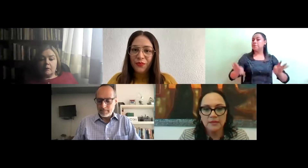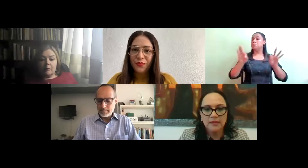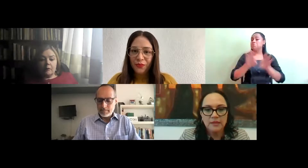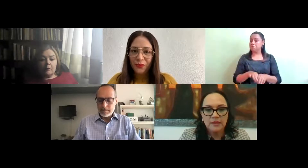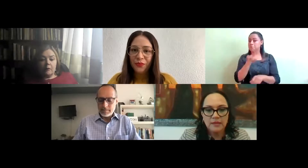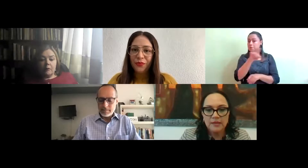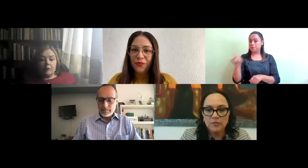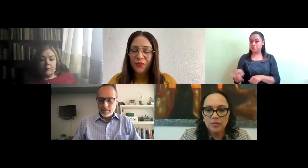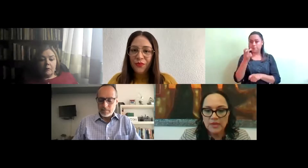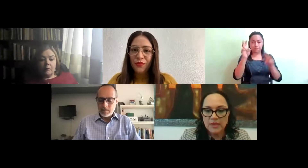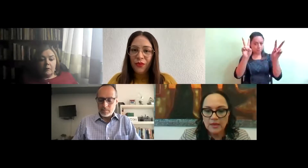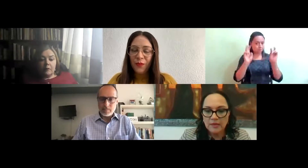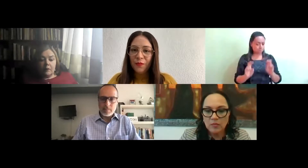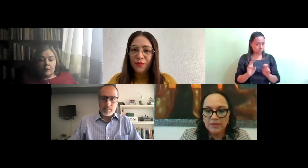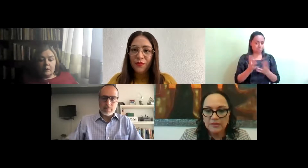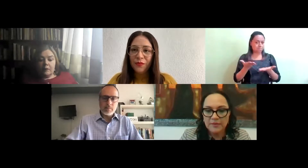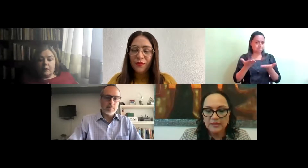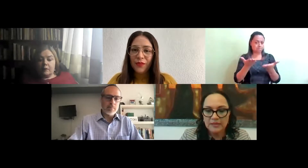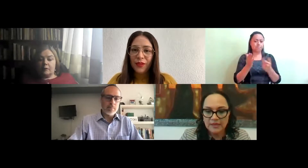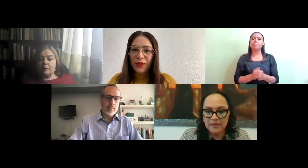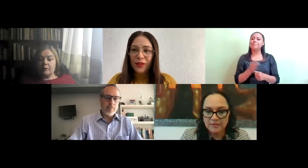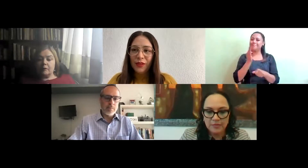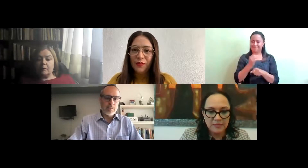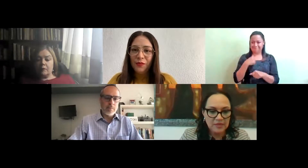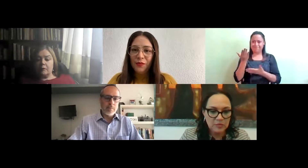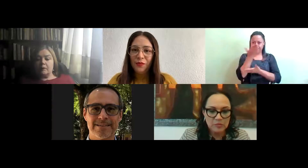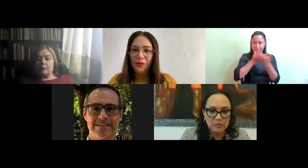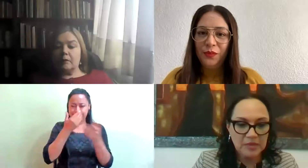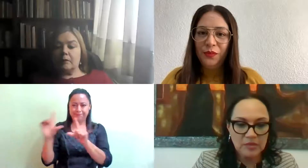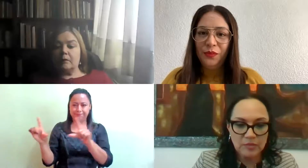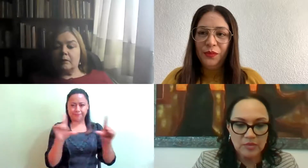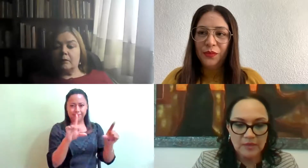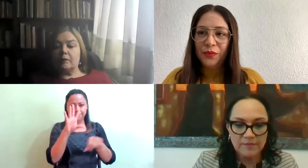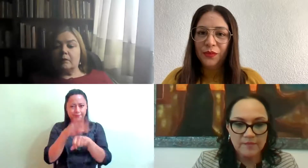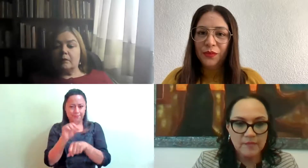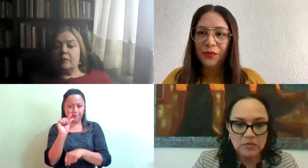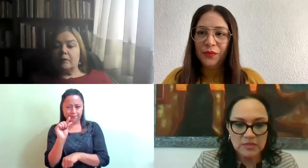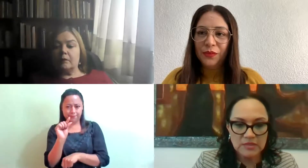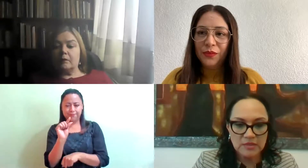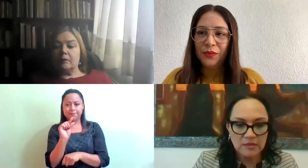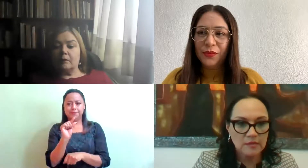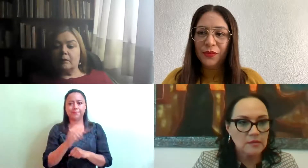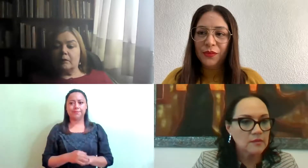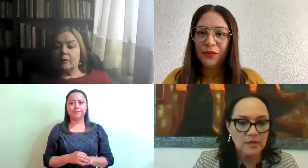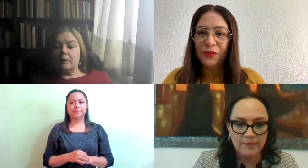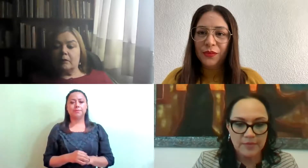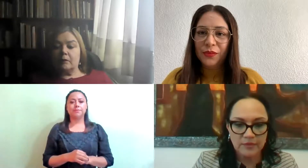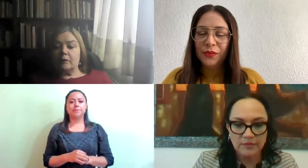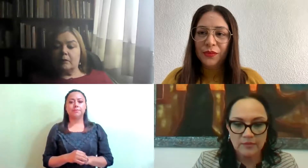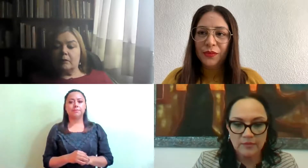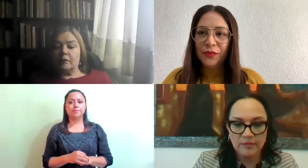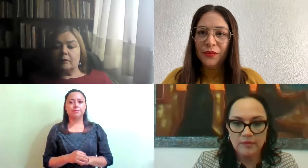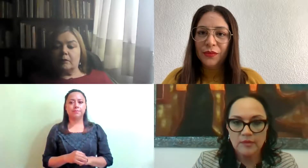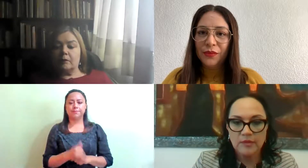tema. Voy a compartir pantalla. Permítanme un momento porque no sé si... Ya,